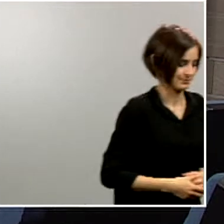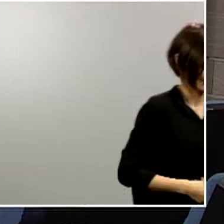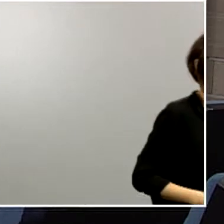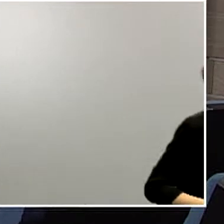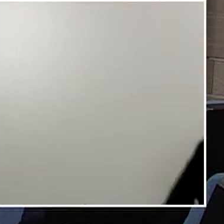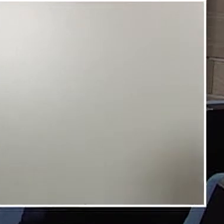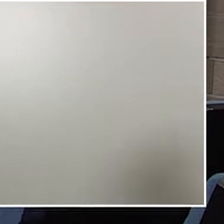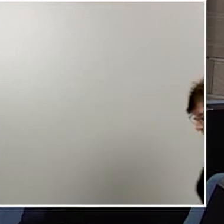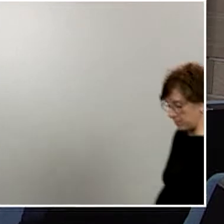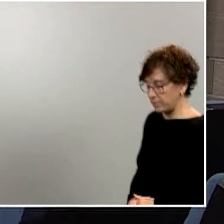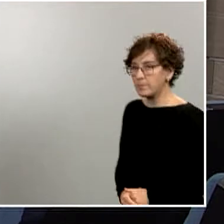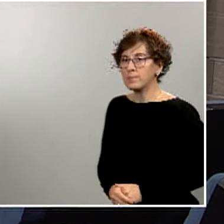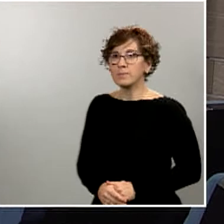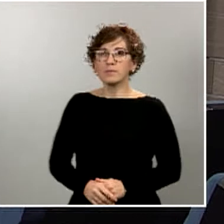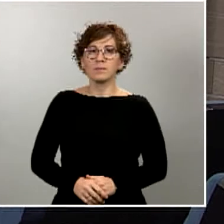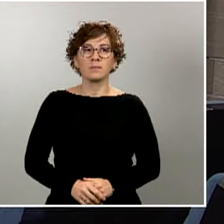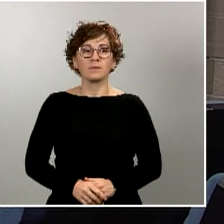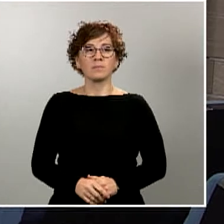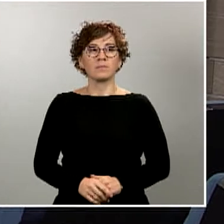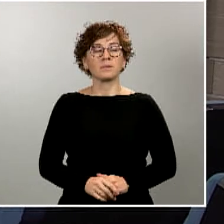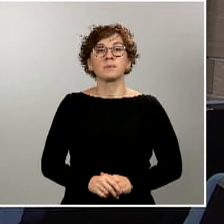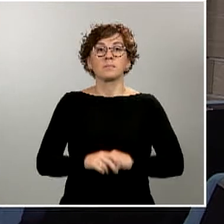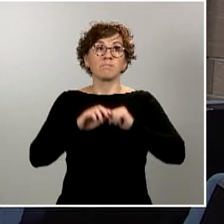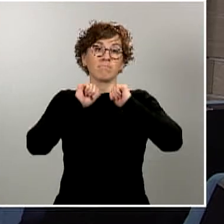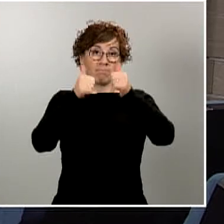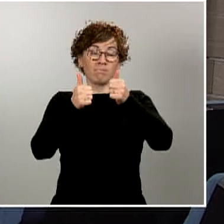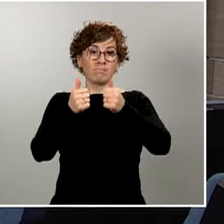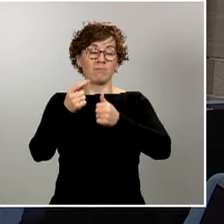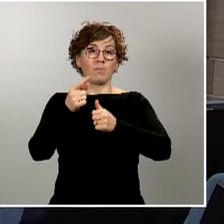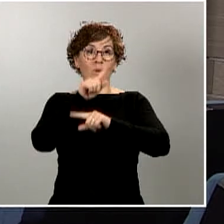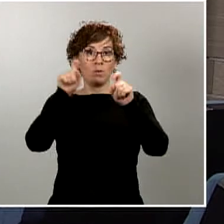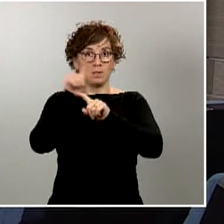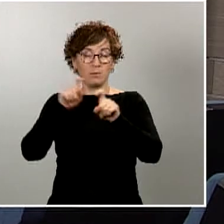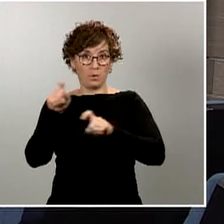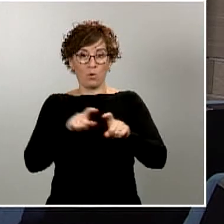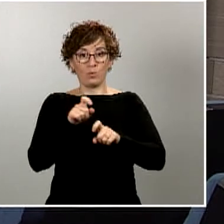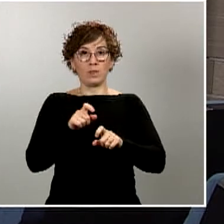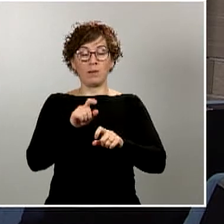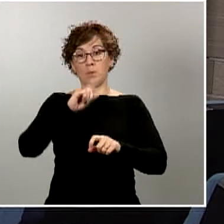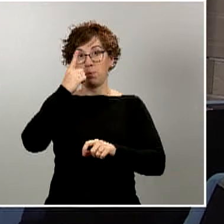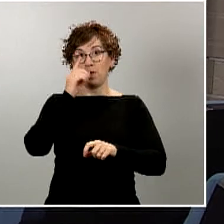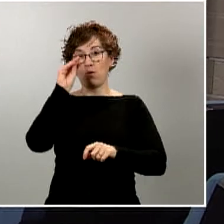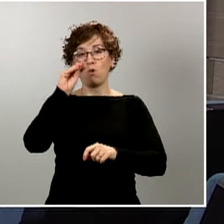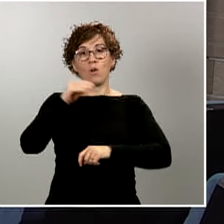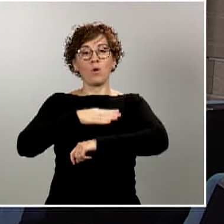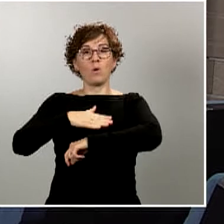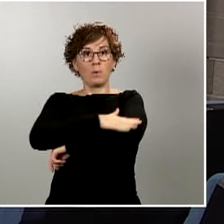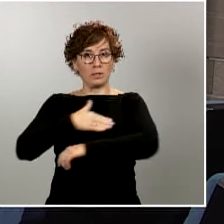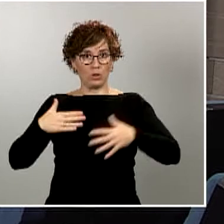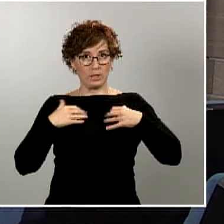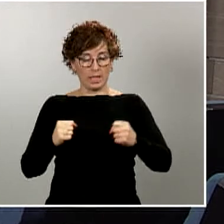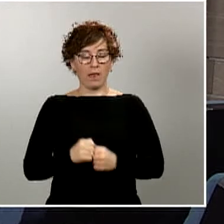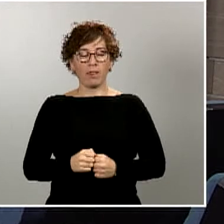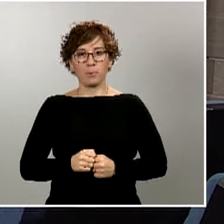Comenzamos con las preguntas que han ido llegando de los periodistas. Por ejemplo, pregunta al ministro de Sanidad, El Confidencial, que